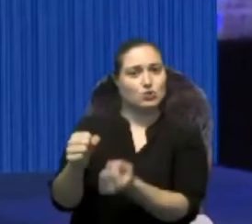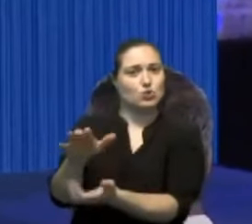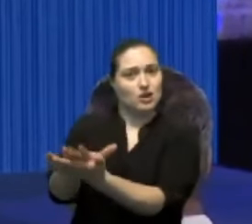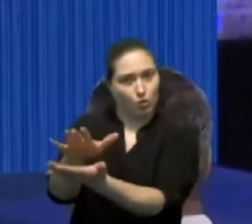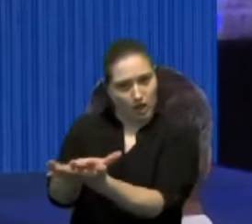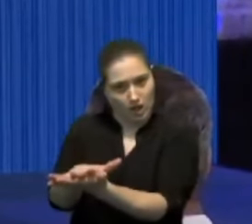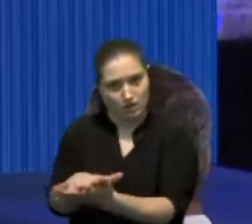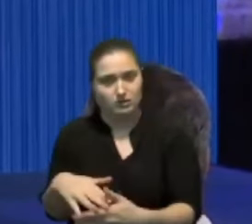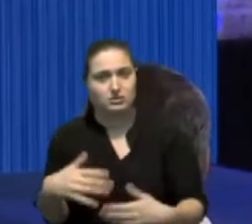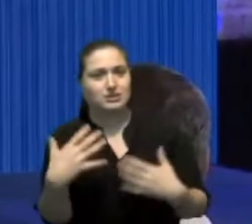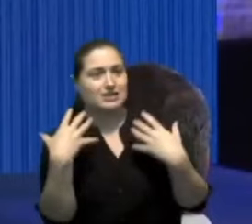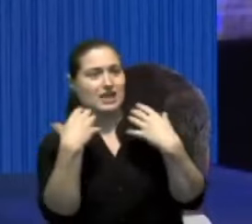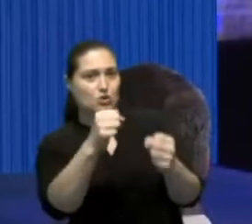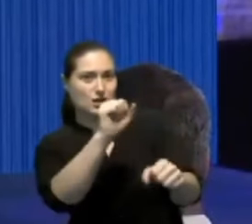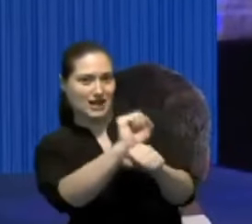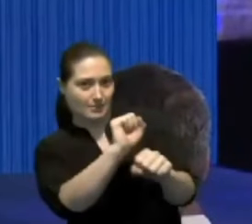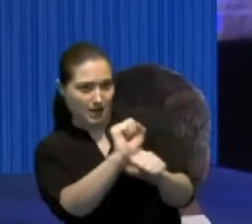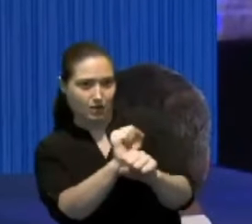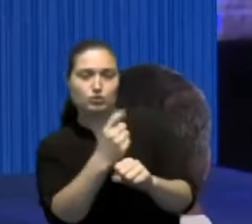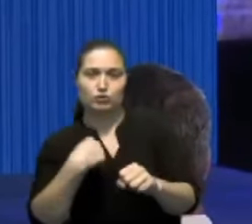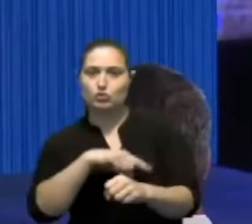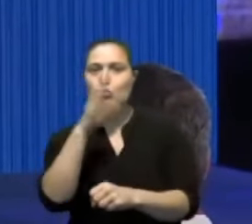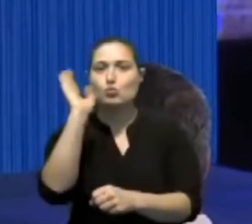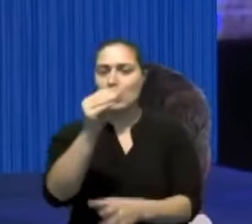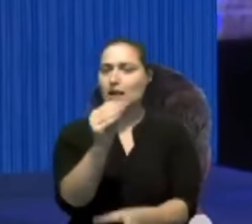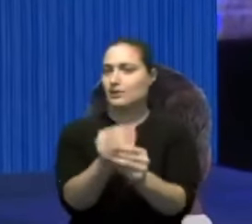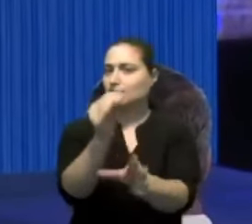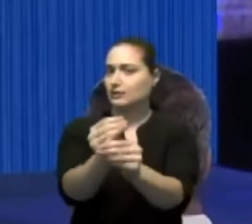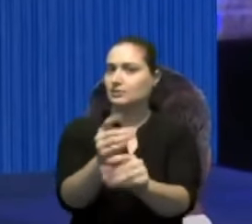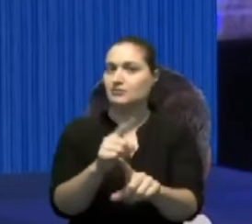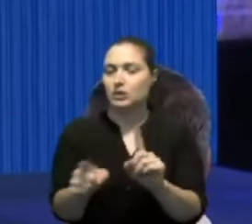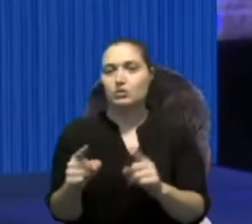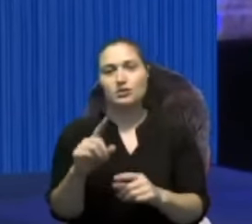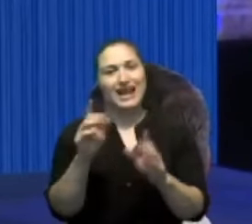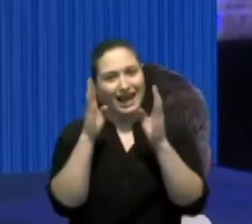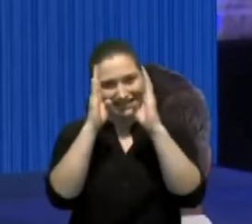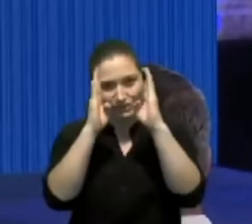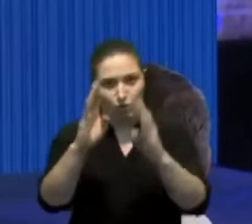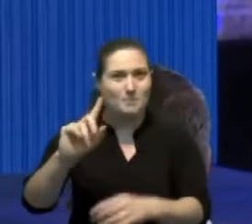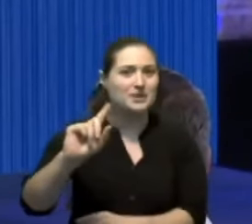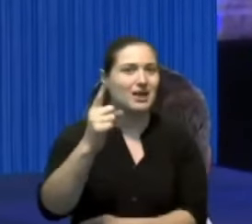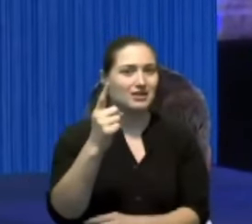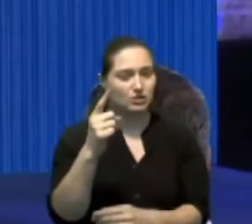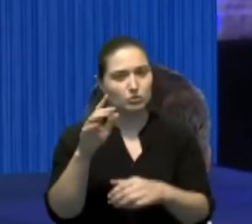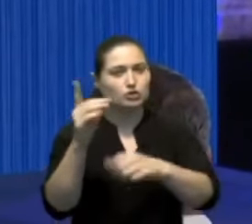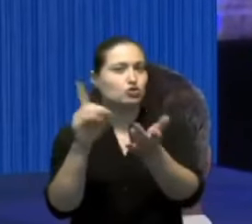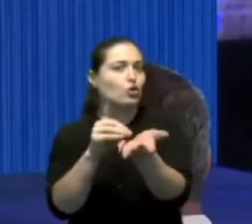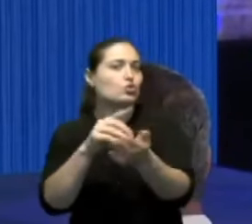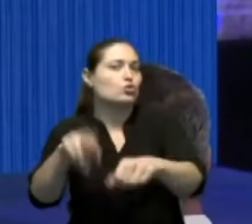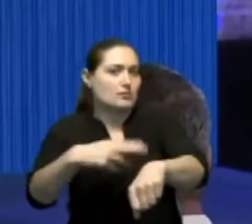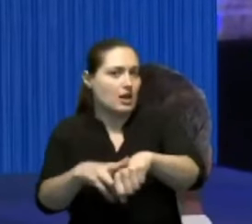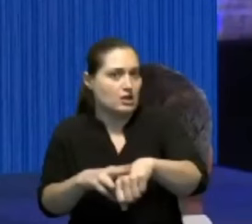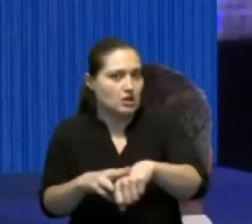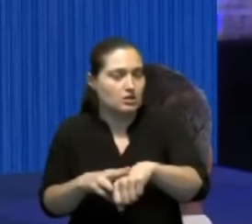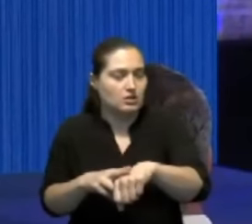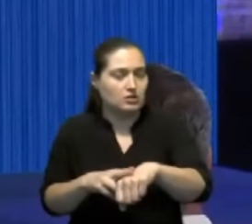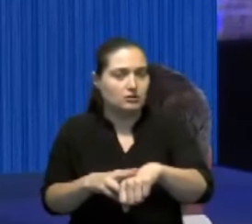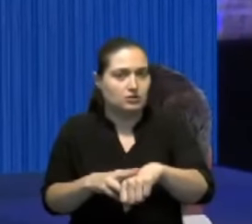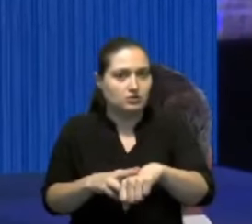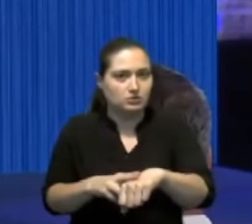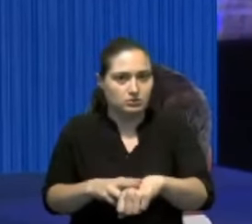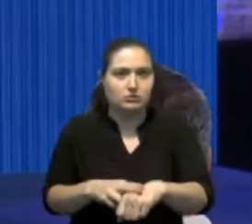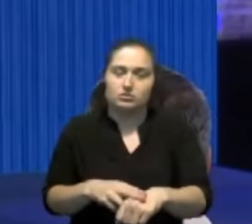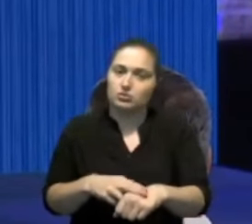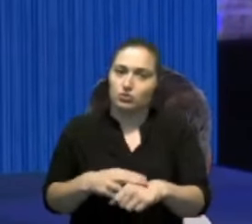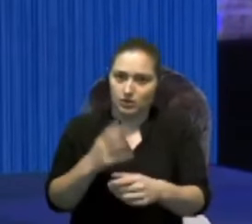vamos a ir implementando la atención primaria va a reducir import masivamente el gasto de bolsillo